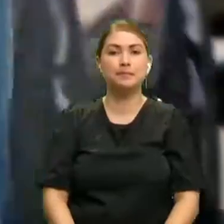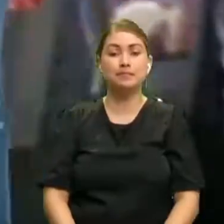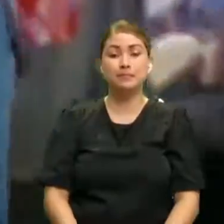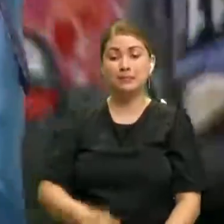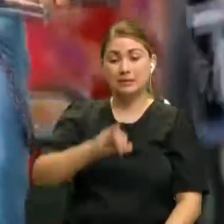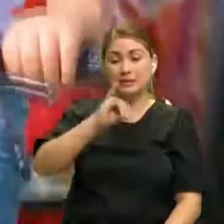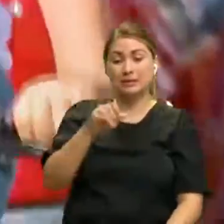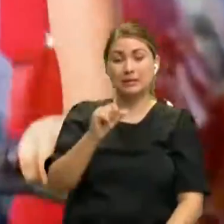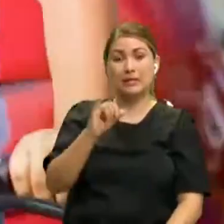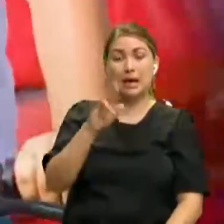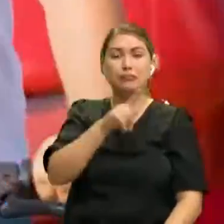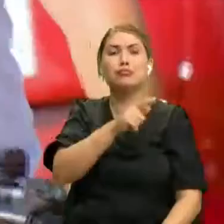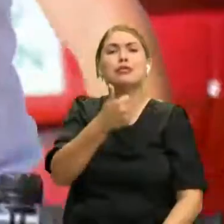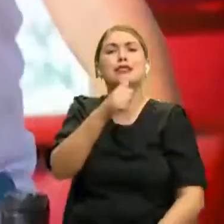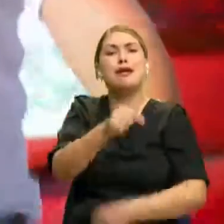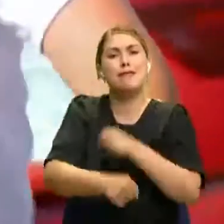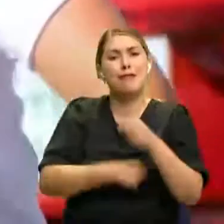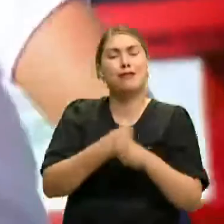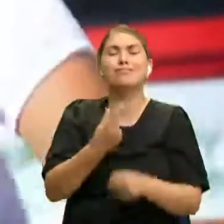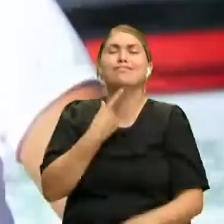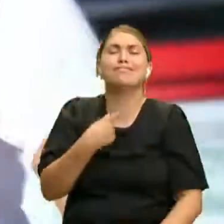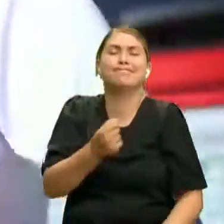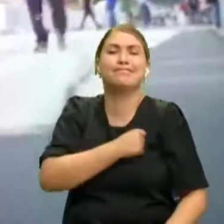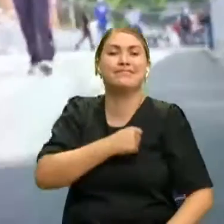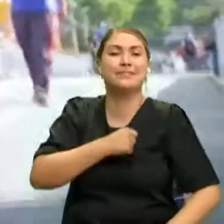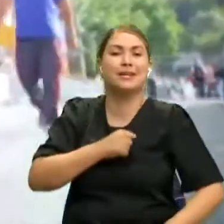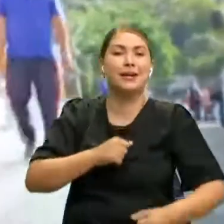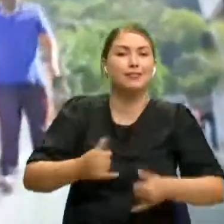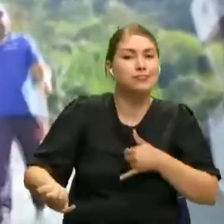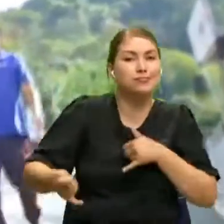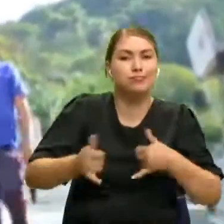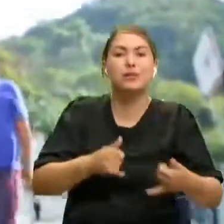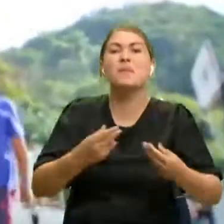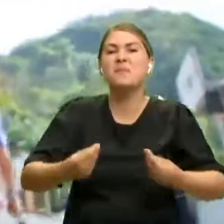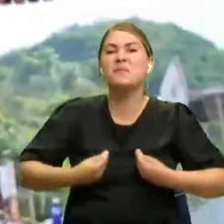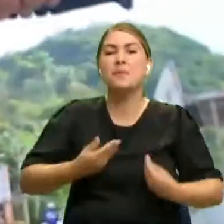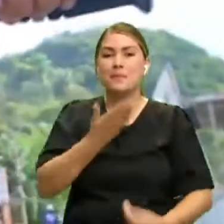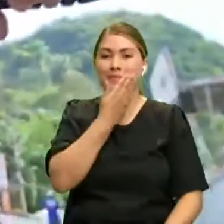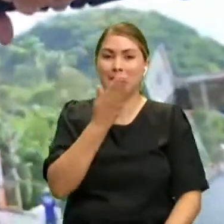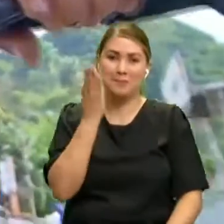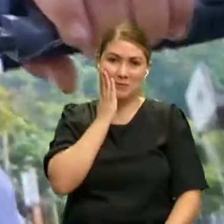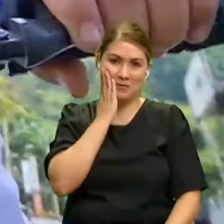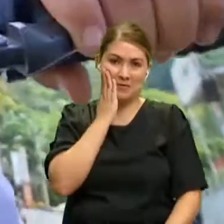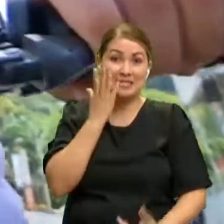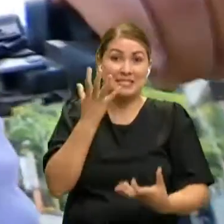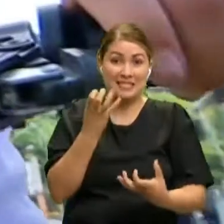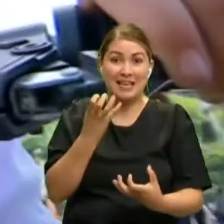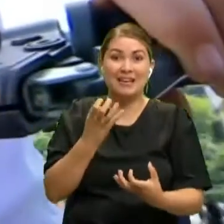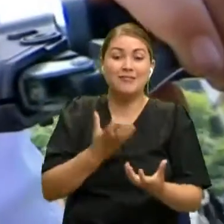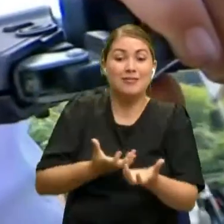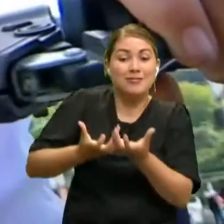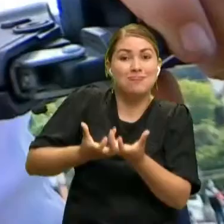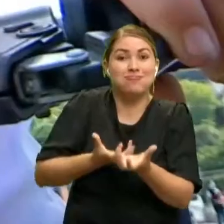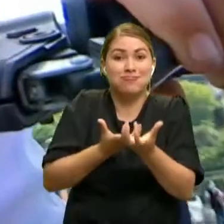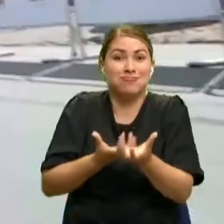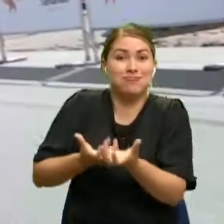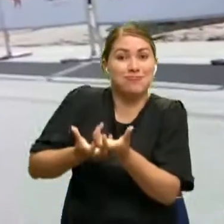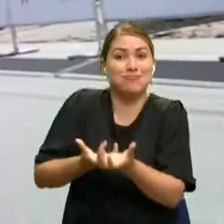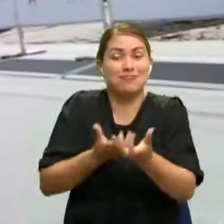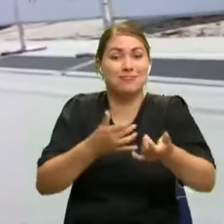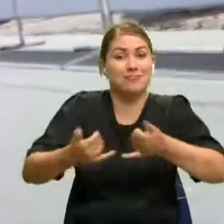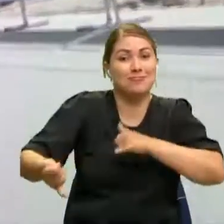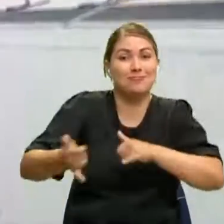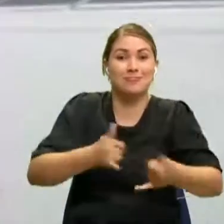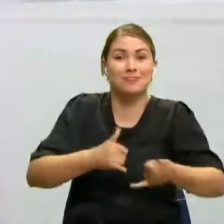Yair Yesid Hernández tiene 10 años y un gran gusto por el ciclismo. Vive en Barbosa, Santander, y quiso ser parte de la caravana multicolor en